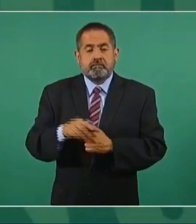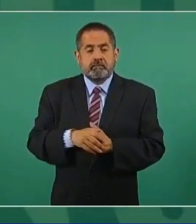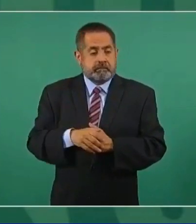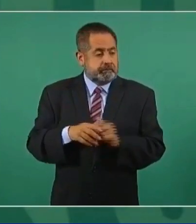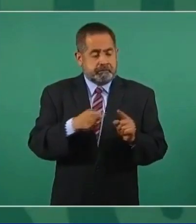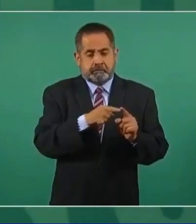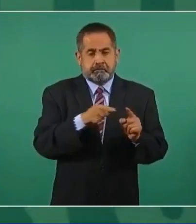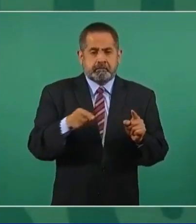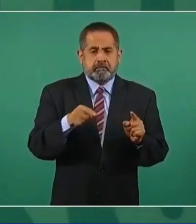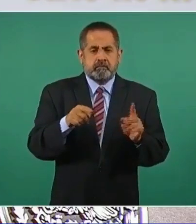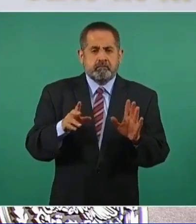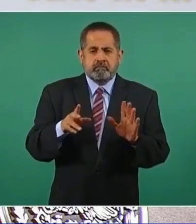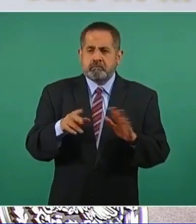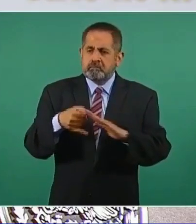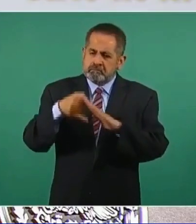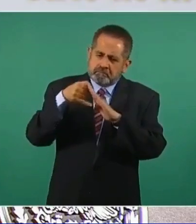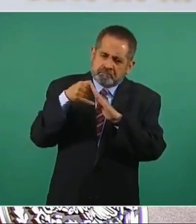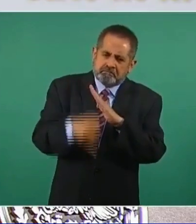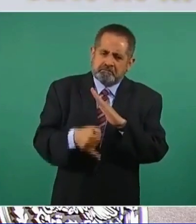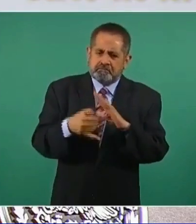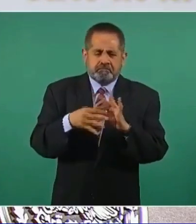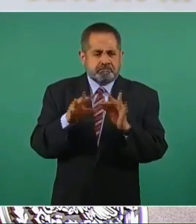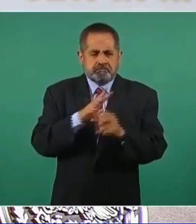no se profundizó